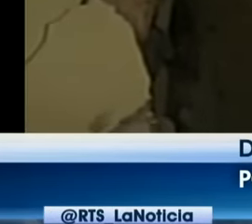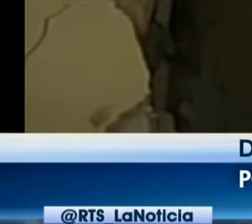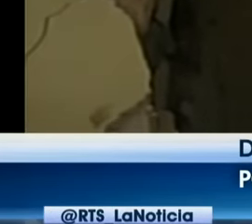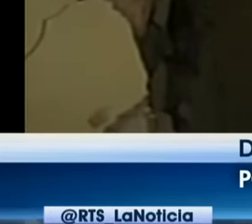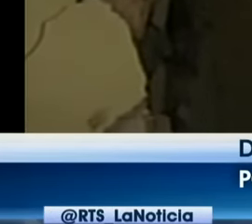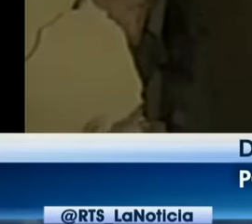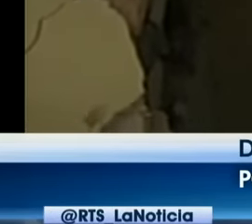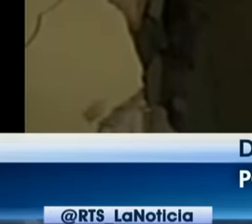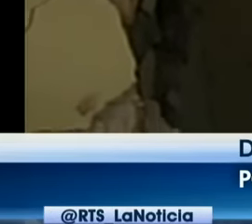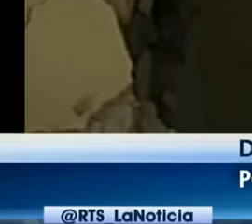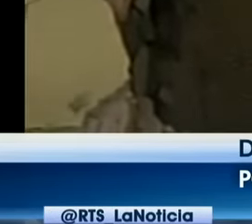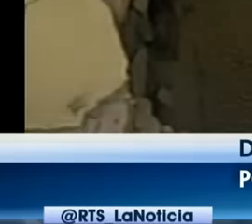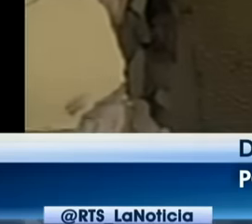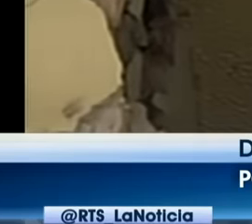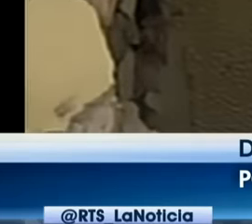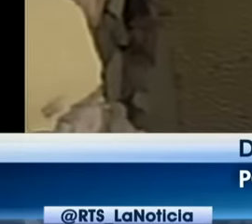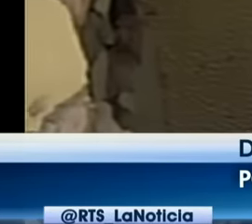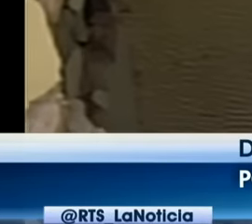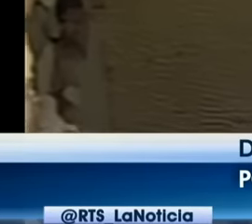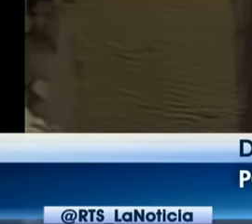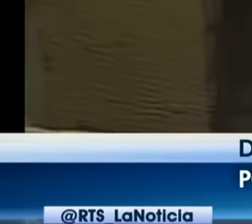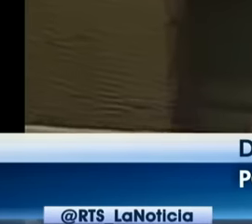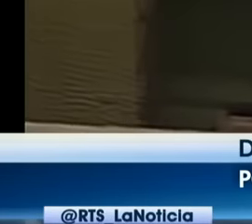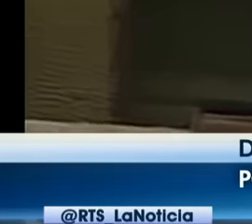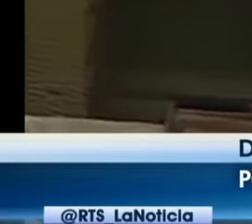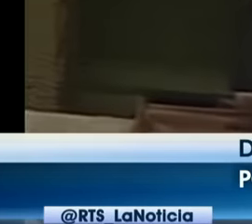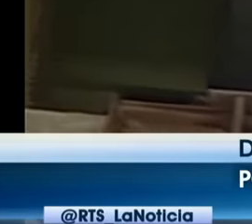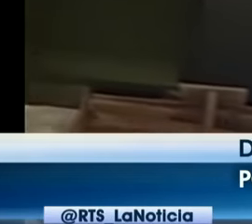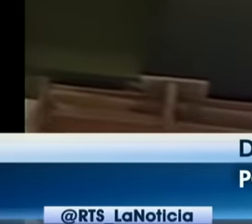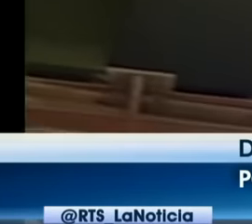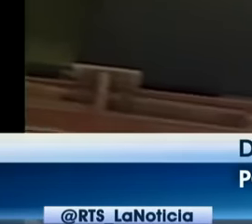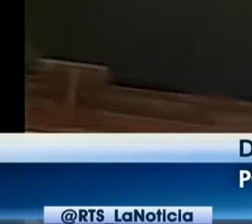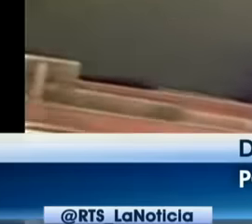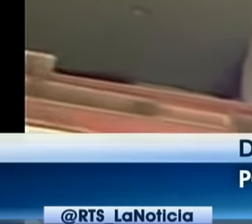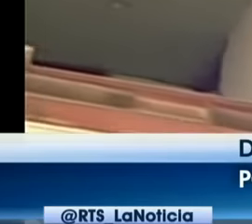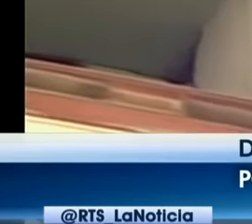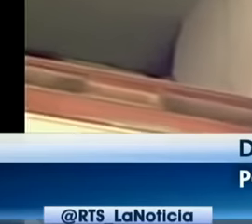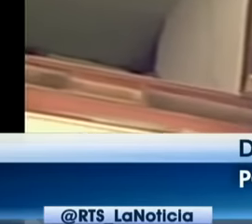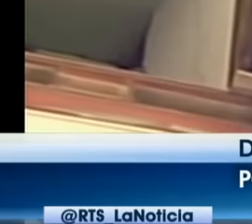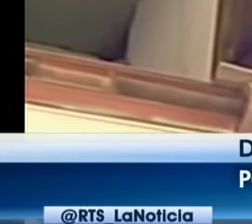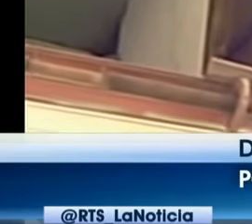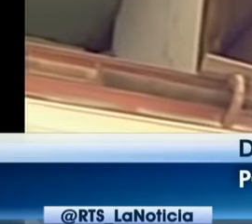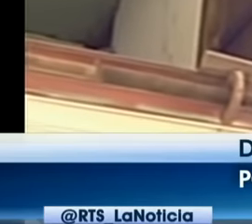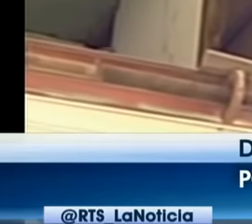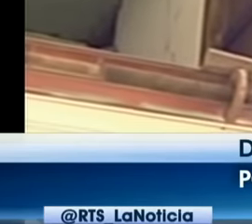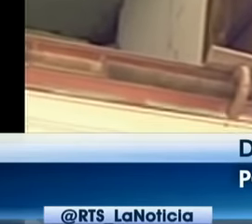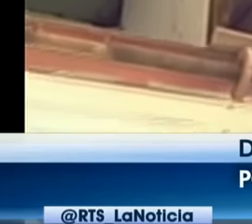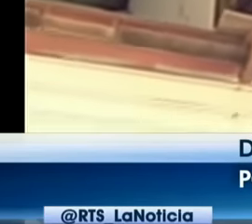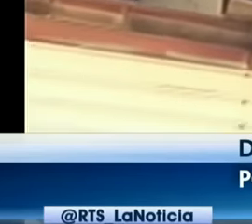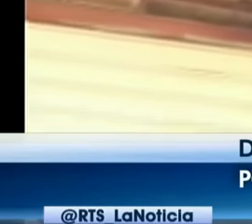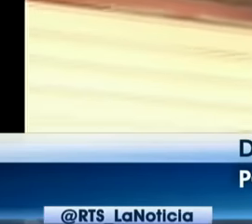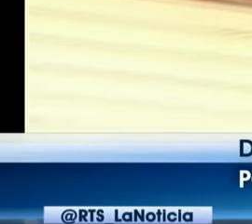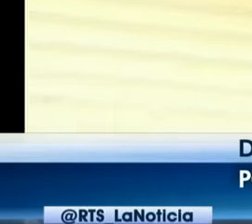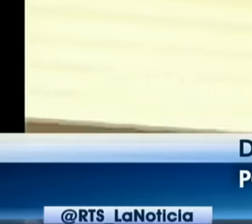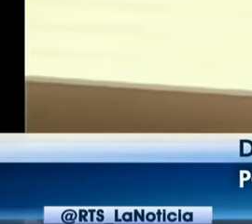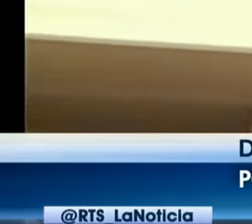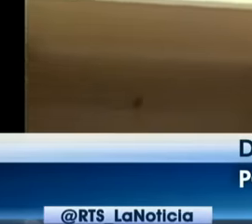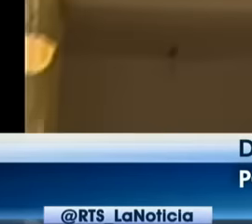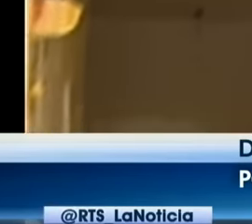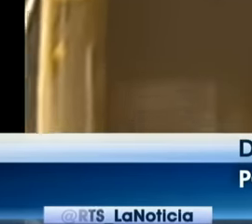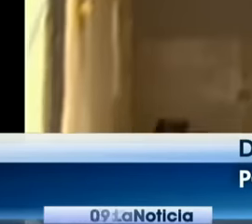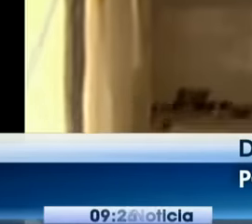abajo de estas edificaciones, y esto es lo que ha hecho que no puedan continuar funcionando en este sitio. Se les ha dado la orden para